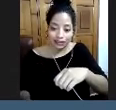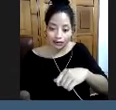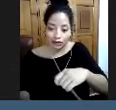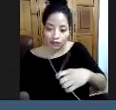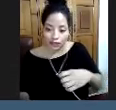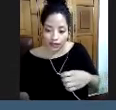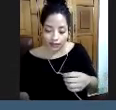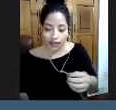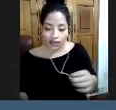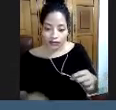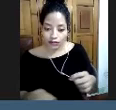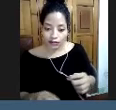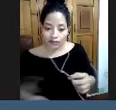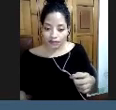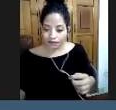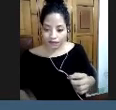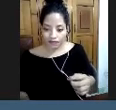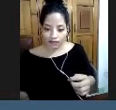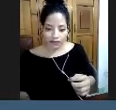niñas de esas comunidades.